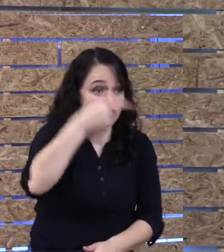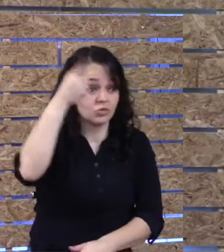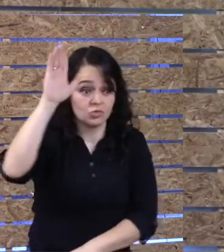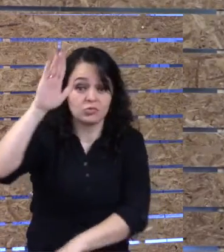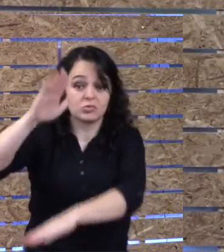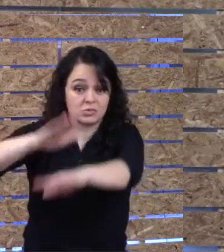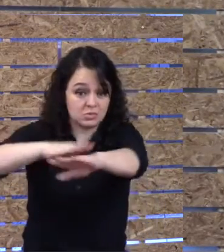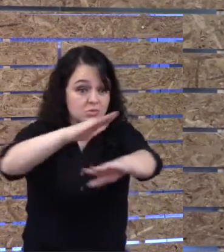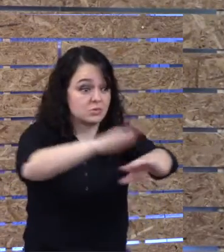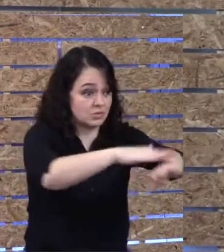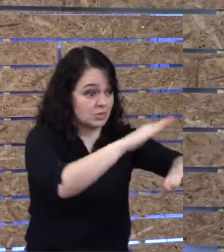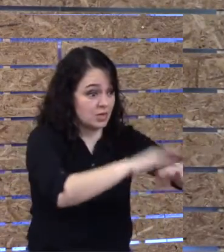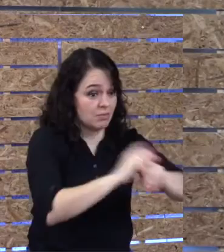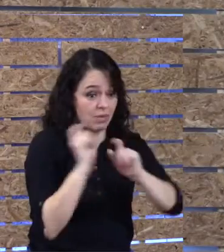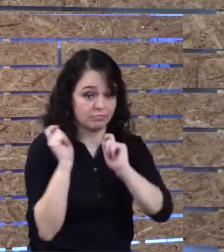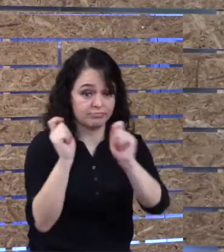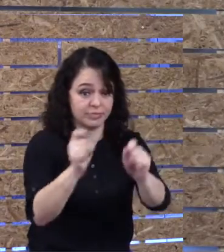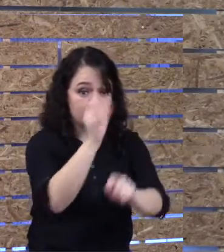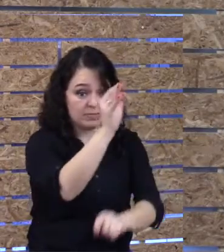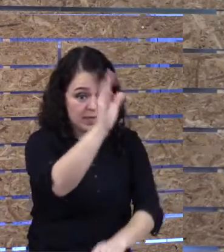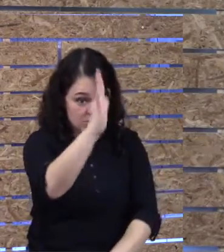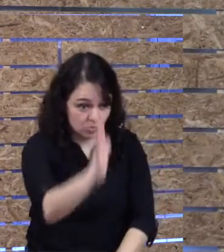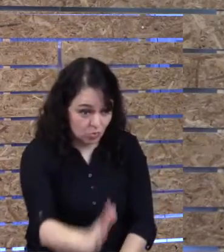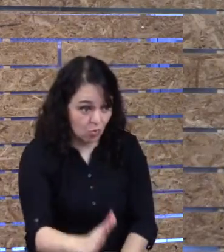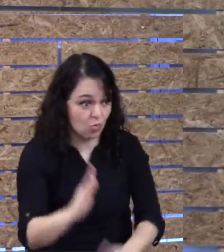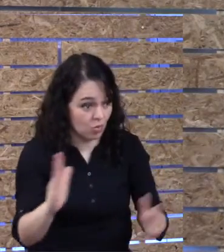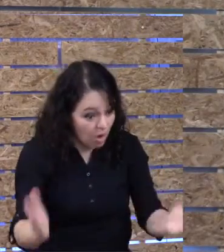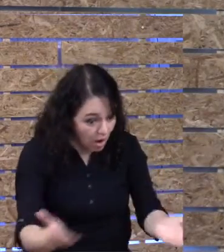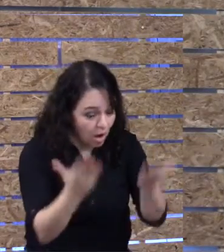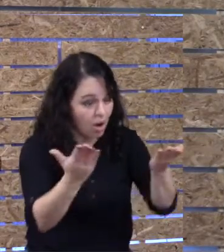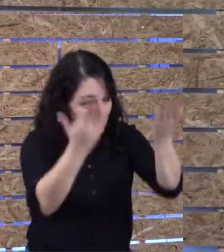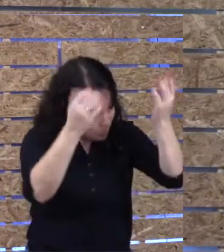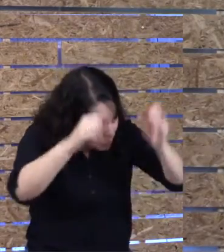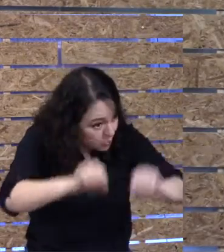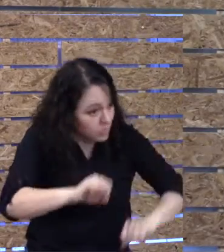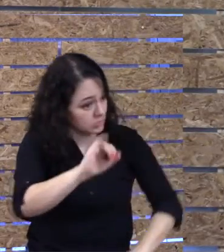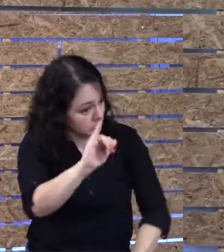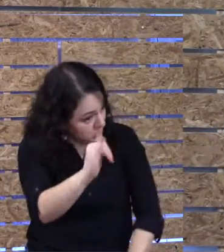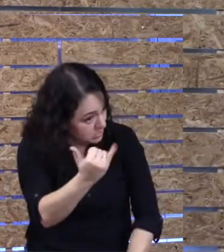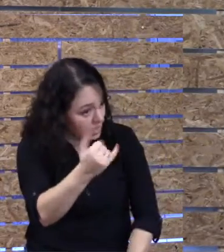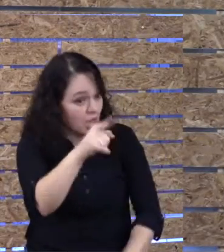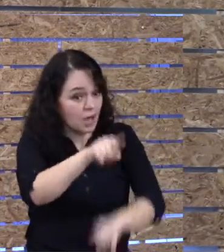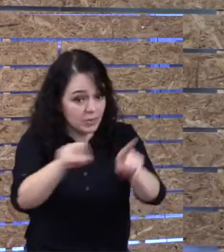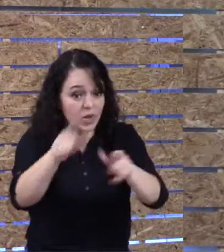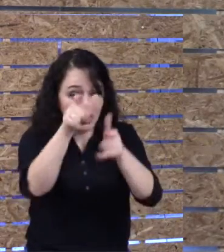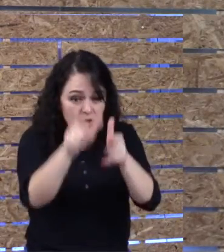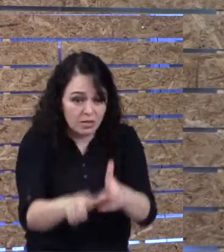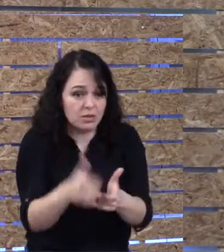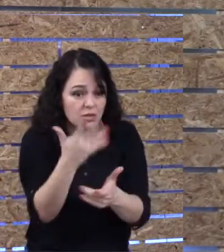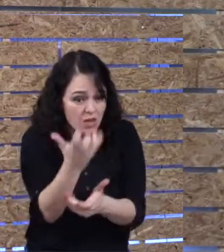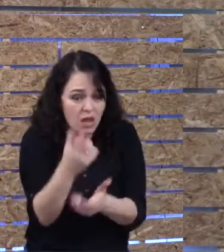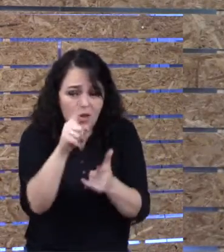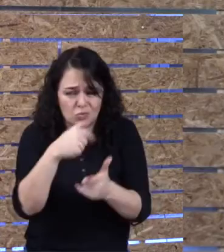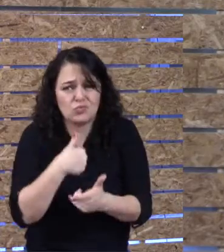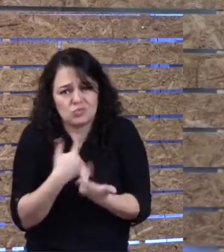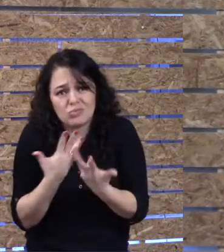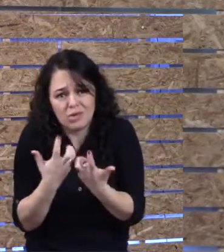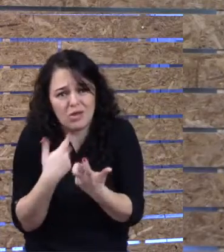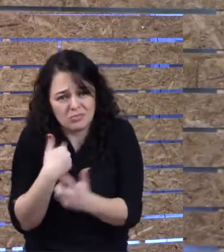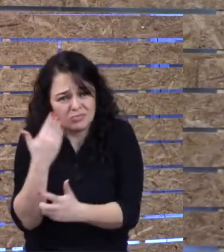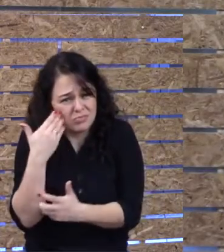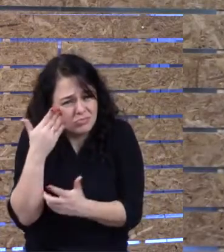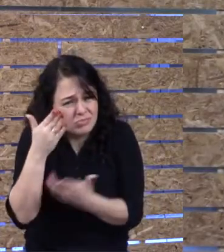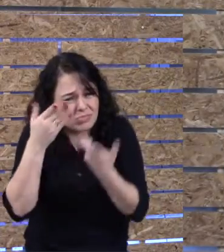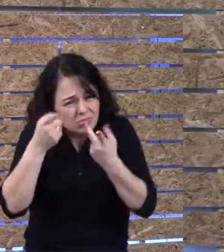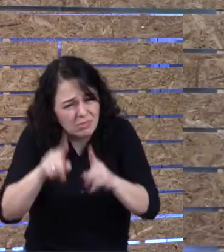de Dios, ni quiero desanimar a aquellos que anhelan obispado, anhelan pastorado, ser ancianos